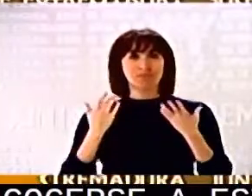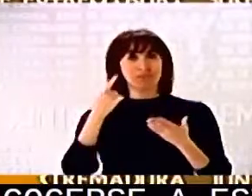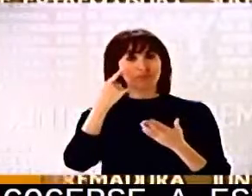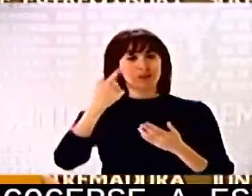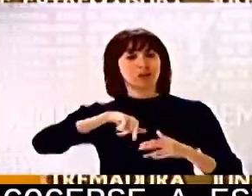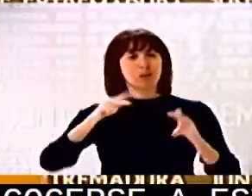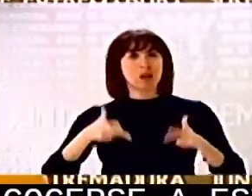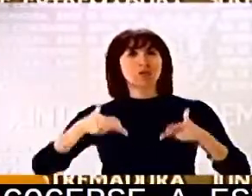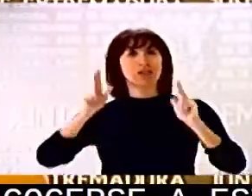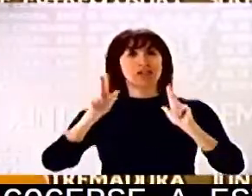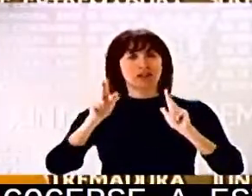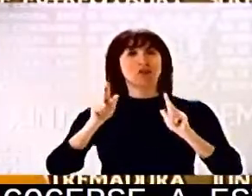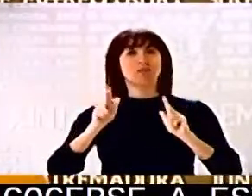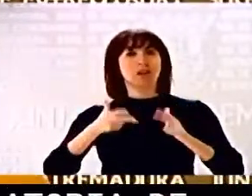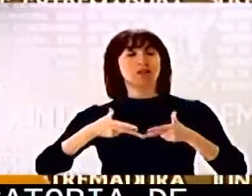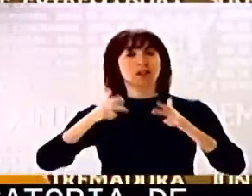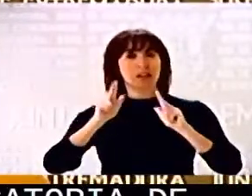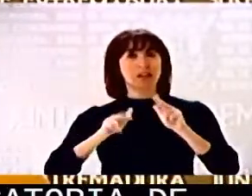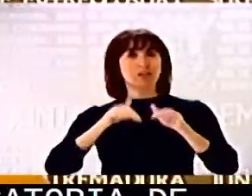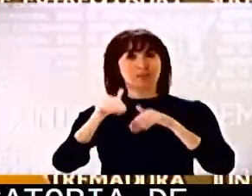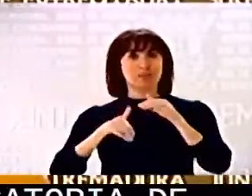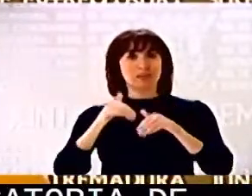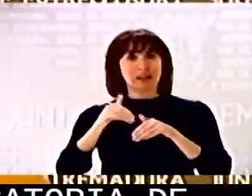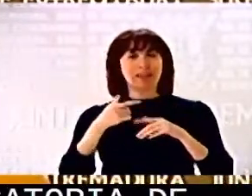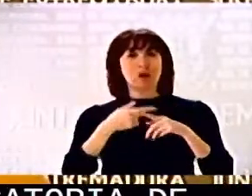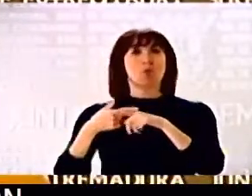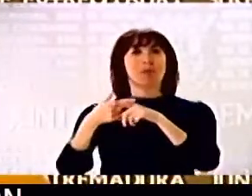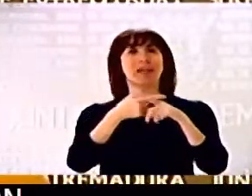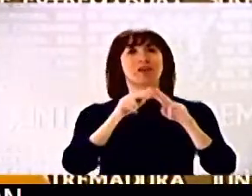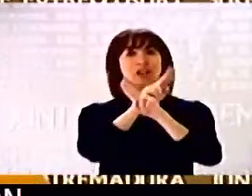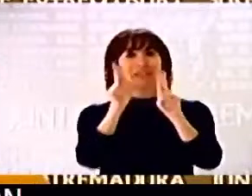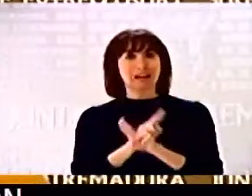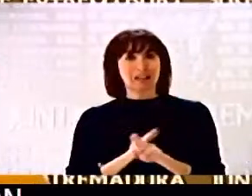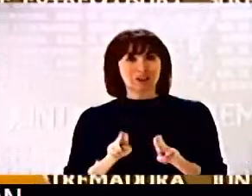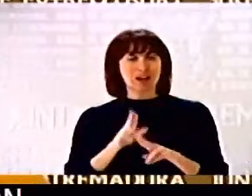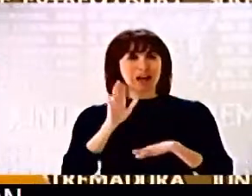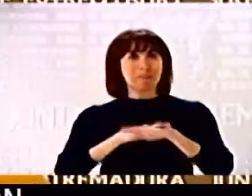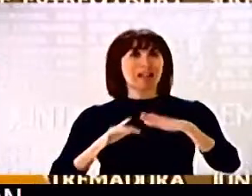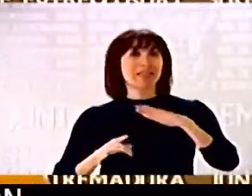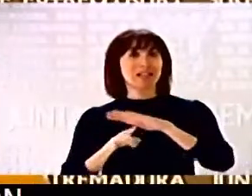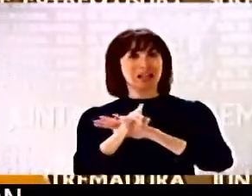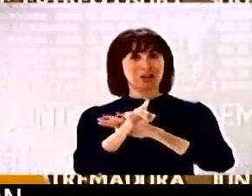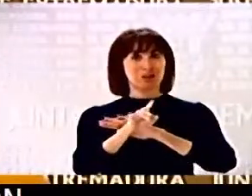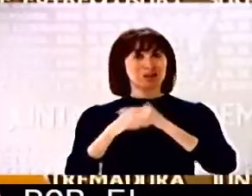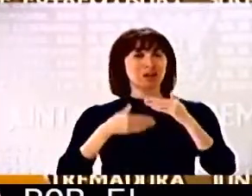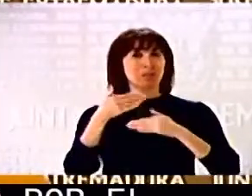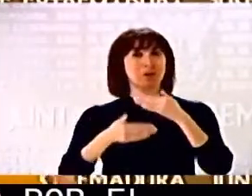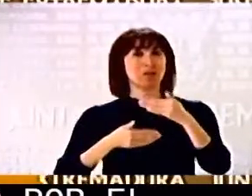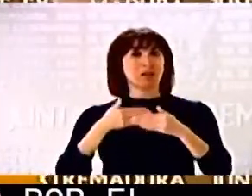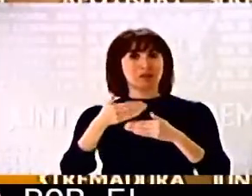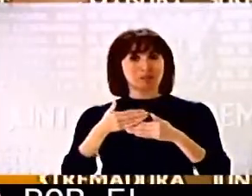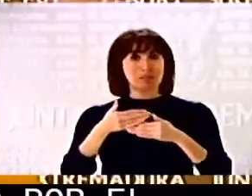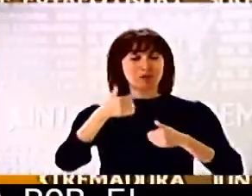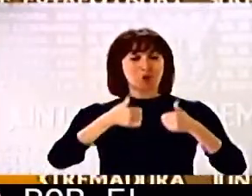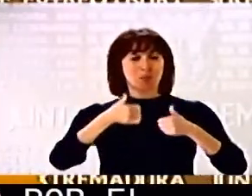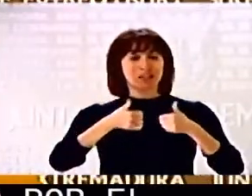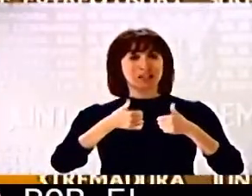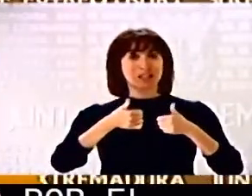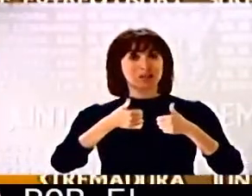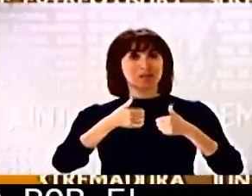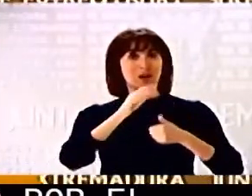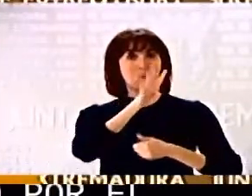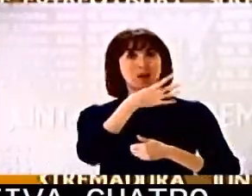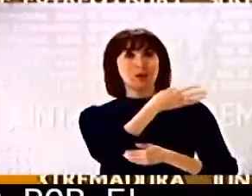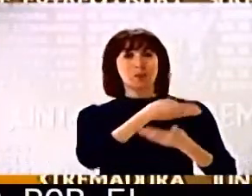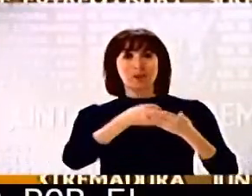Autorizamos hoy la convocatoria de subvenciones a proyectos de cooperación internacional para el desarrollo, tanto por el procedimiento de concurrencia competitiva, 4 millones